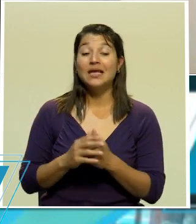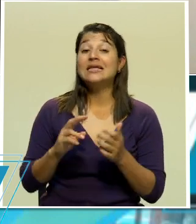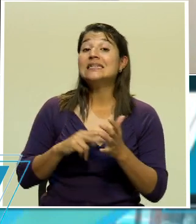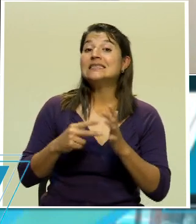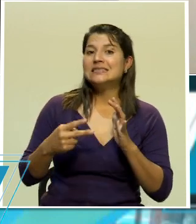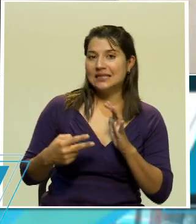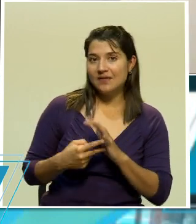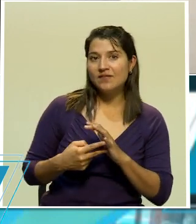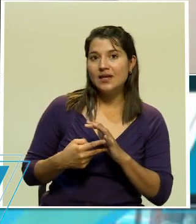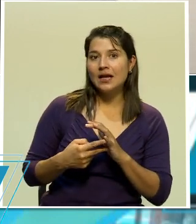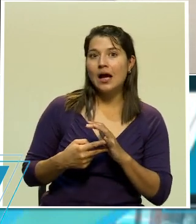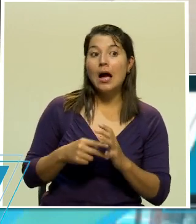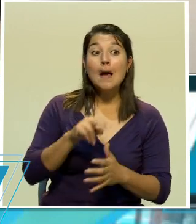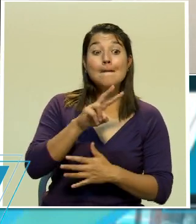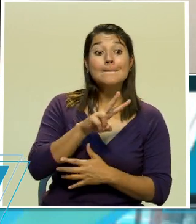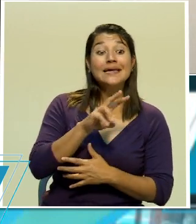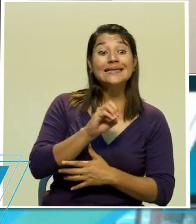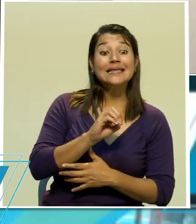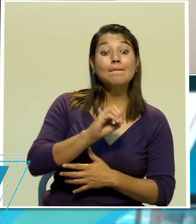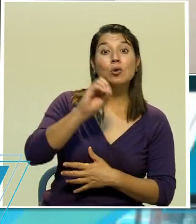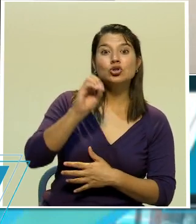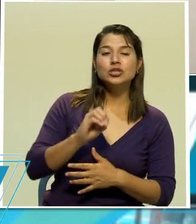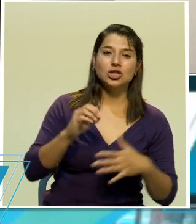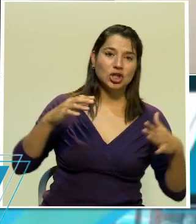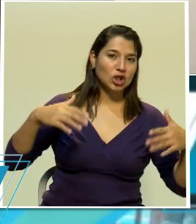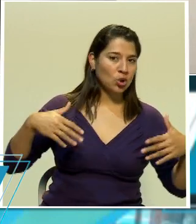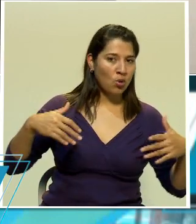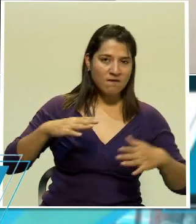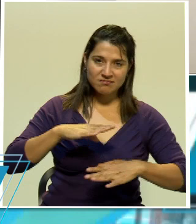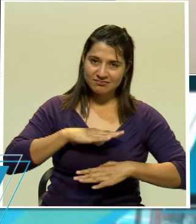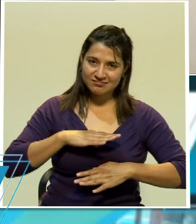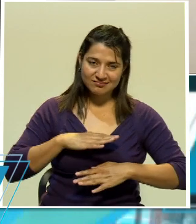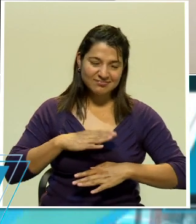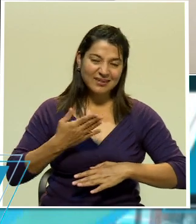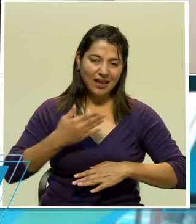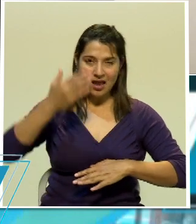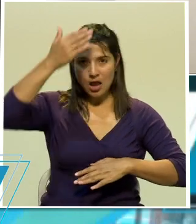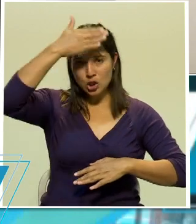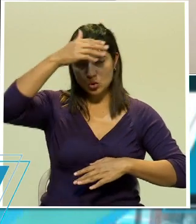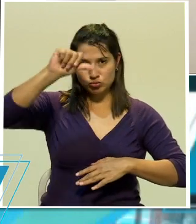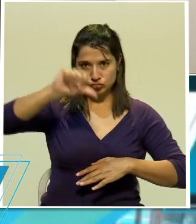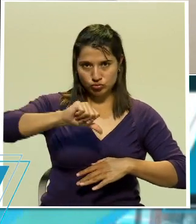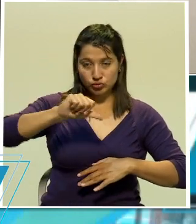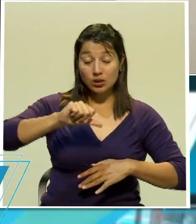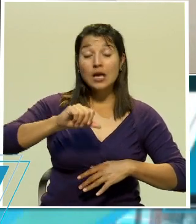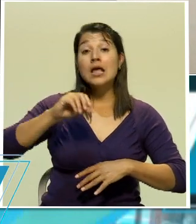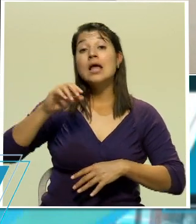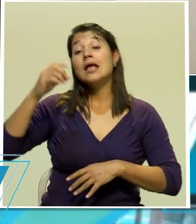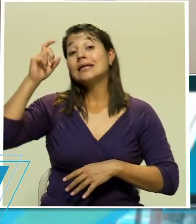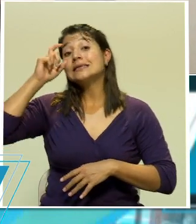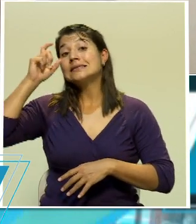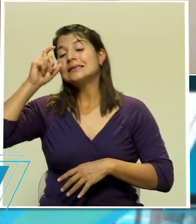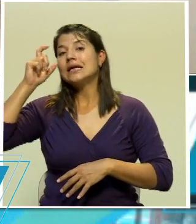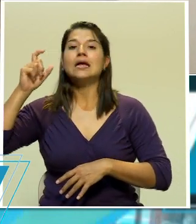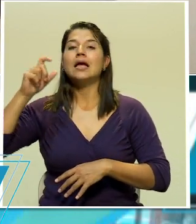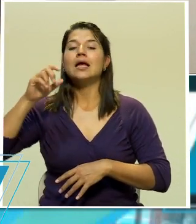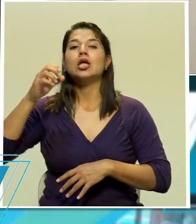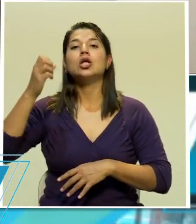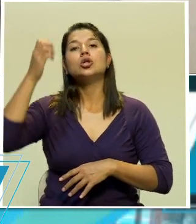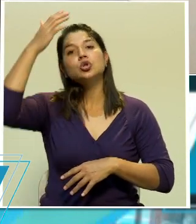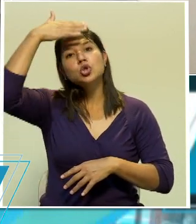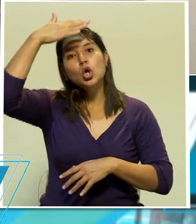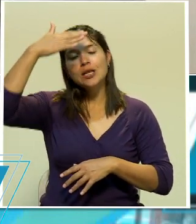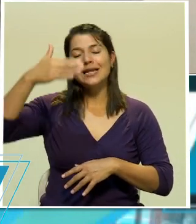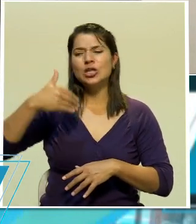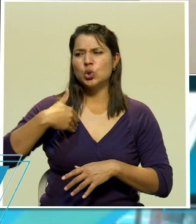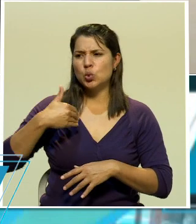decir, 20% todavía no la reconoce. Y Sí, estamos sí, hablando que no es de que poco. Donald Trump obtuvo 72 millones de votos. Es decir, casi 15 millones de